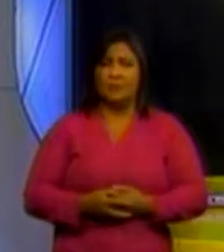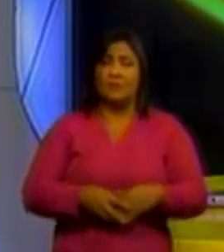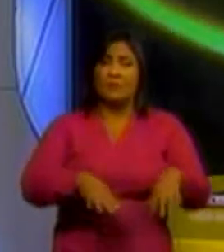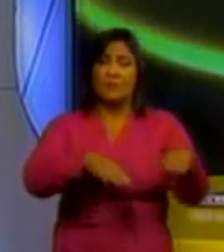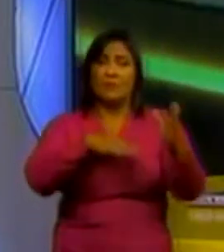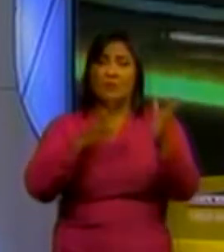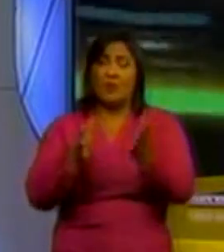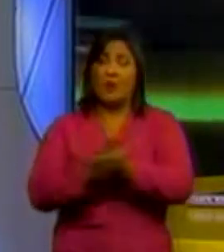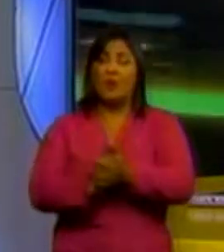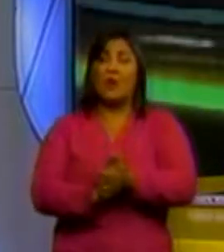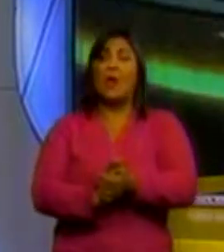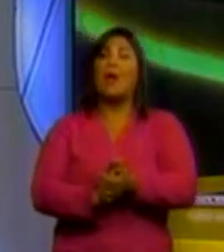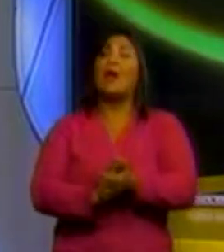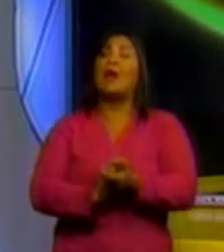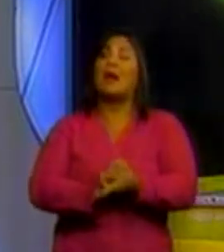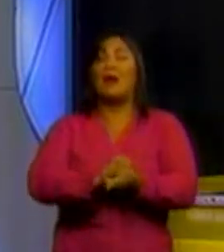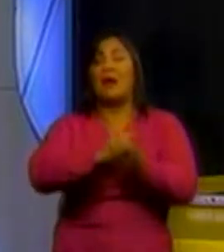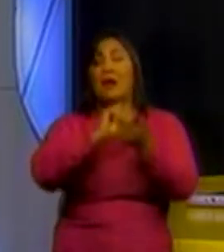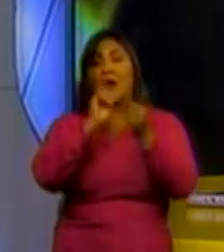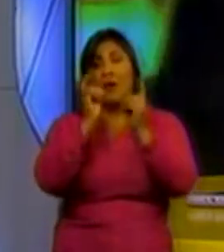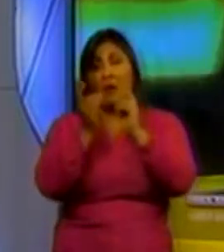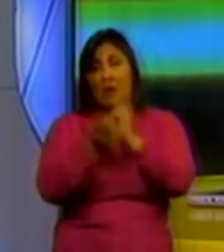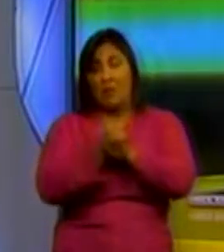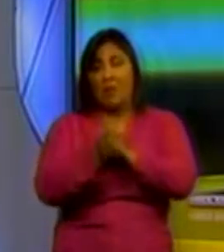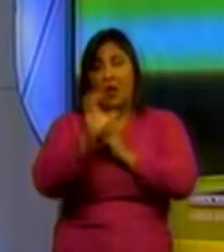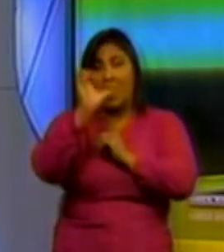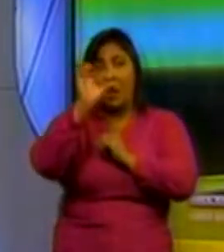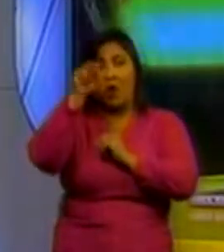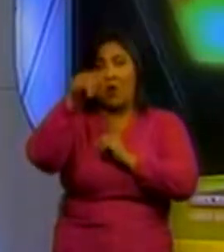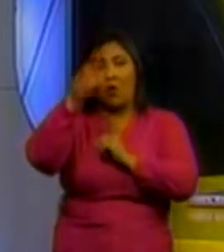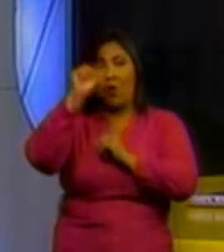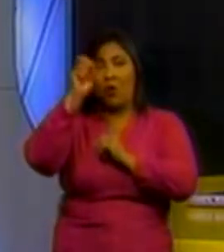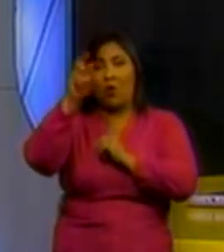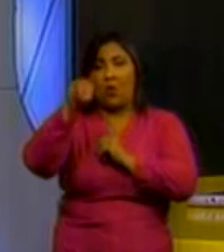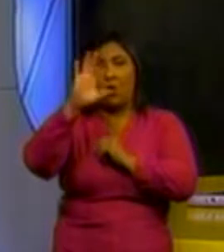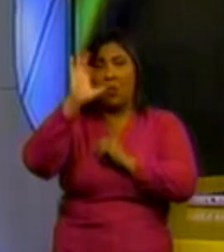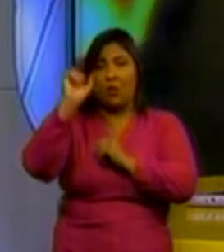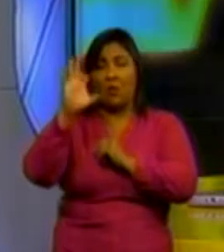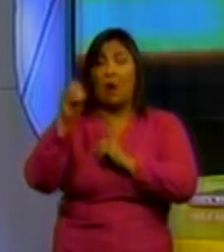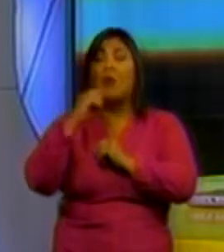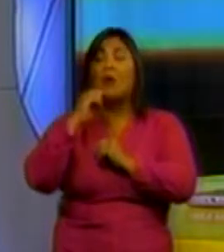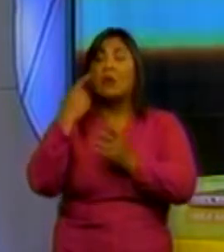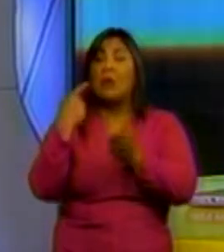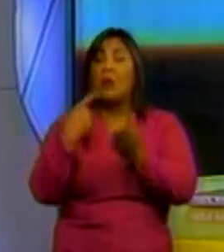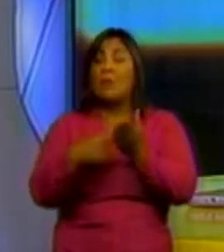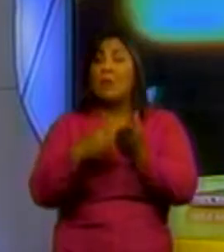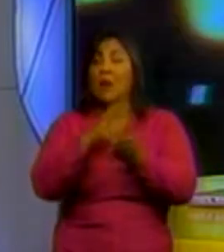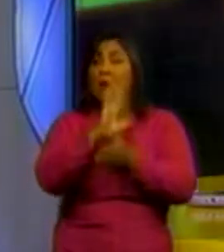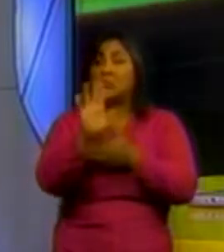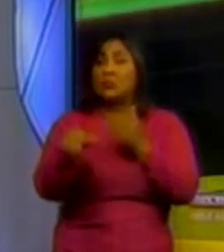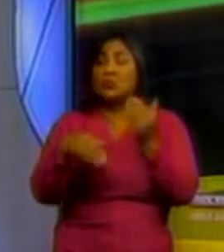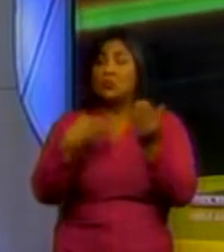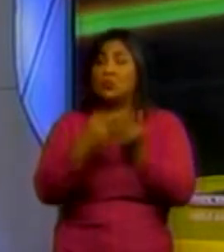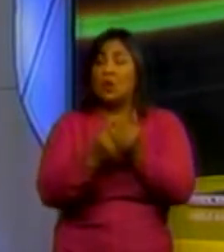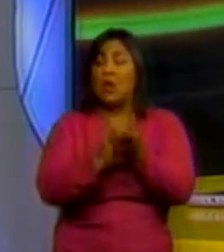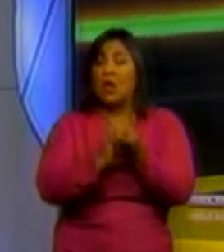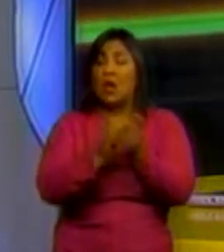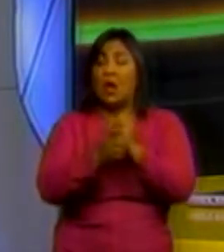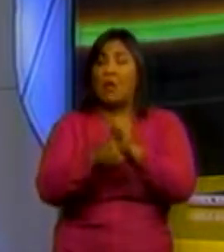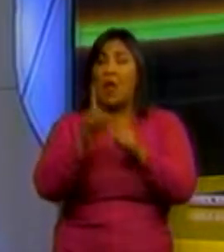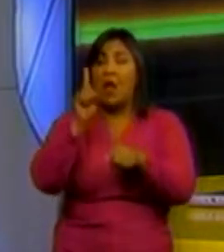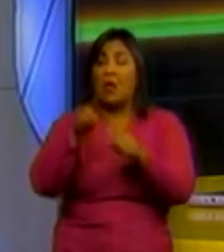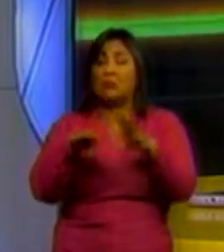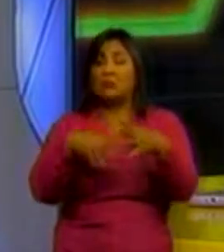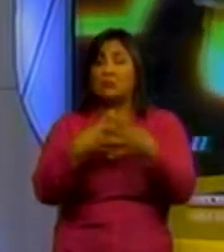y renovar los economatos y que sean manejados por el mismo sistema carcelario para que las regalías se inviertan en cada uno de los centros reclusorios, que